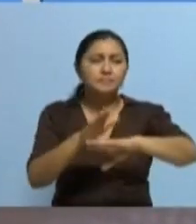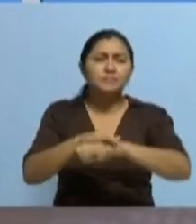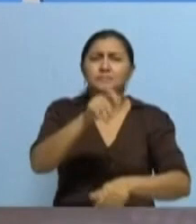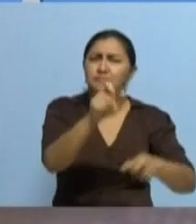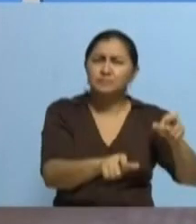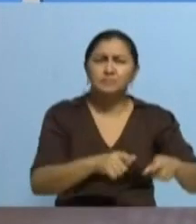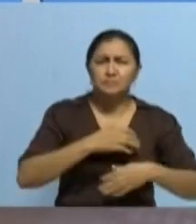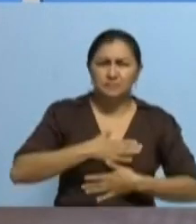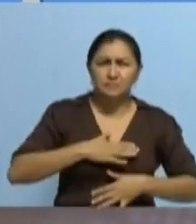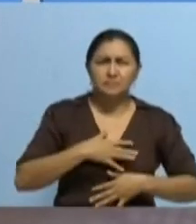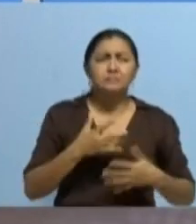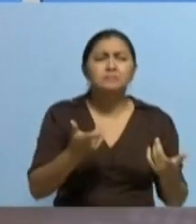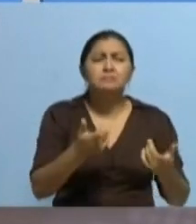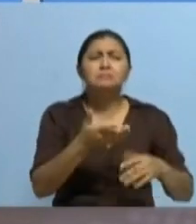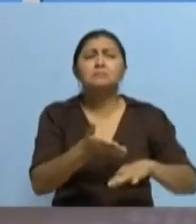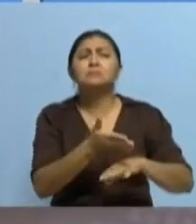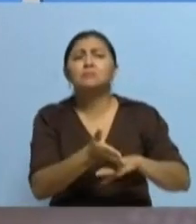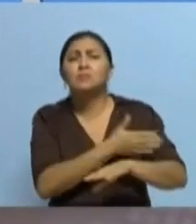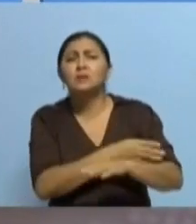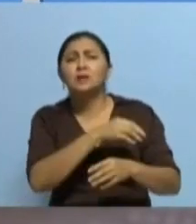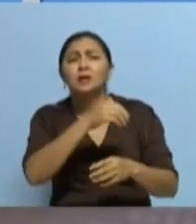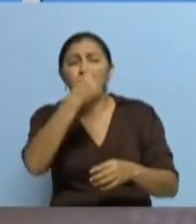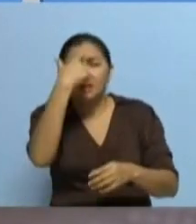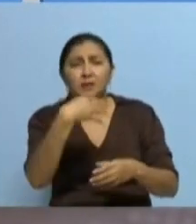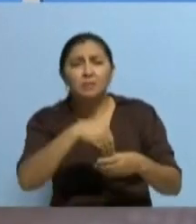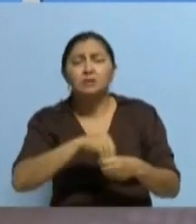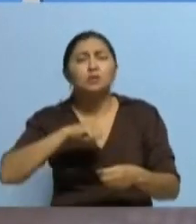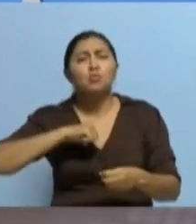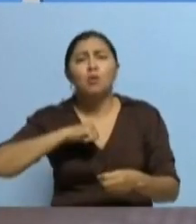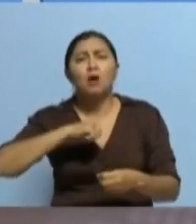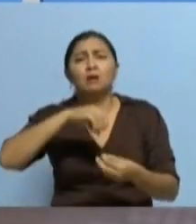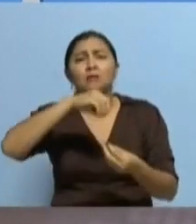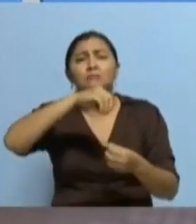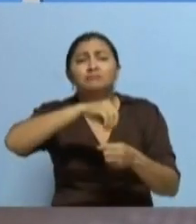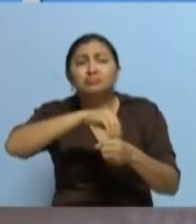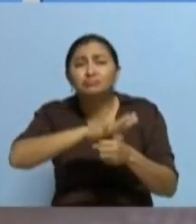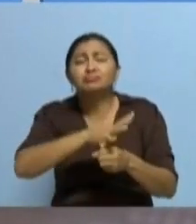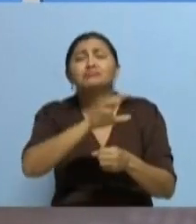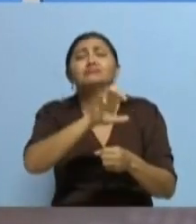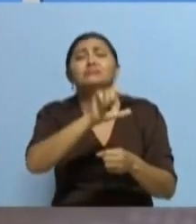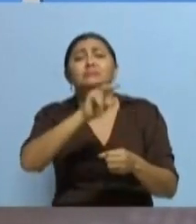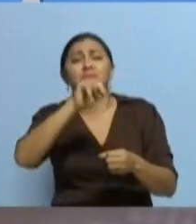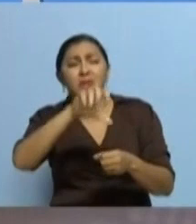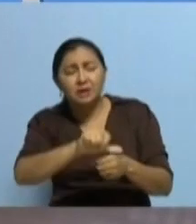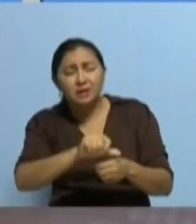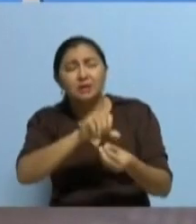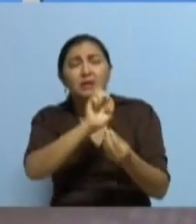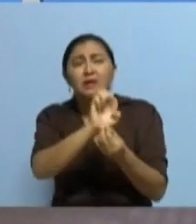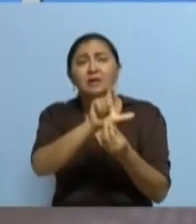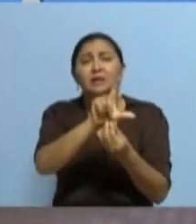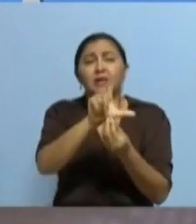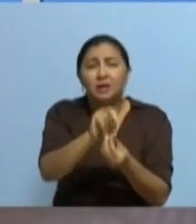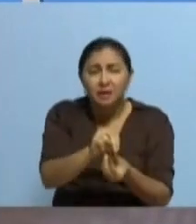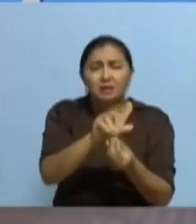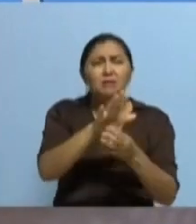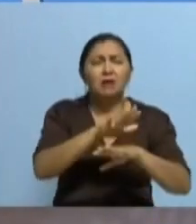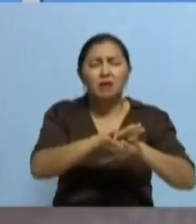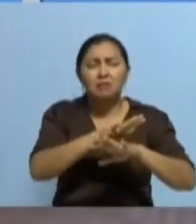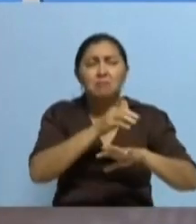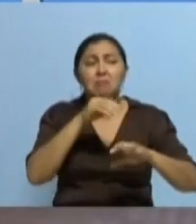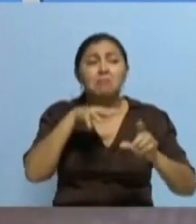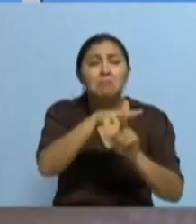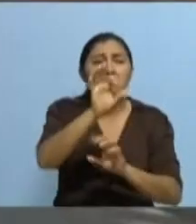en el distrito no hay presencia del ELN. Sin embargo, las autoridades locales han desarrollado un plan de seguridad para garantizar el bienestar de todos.